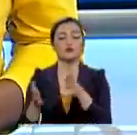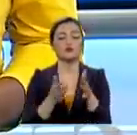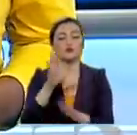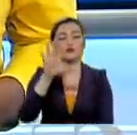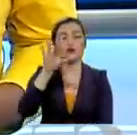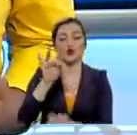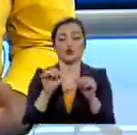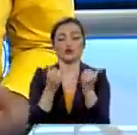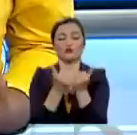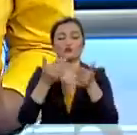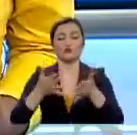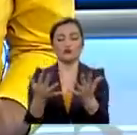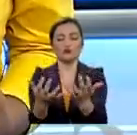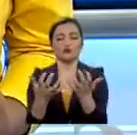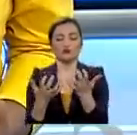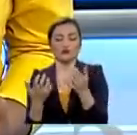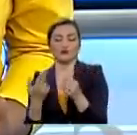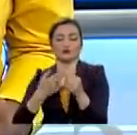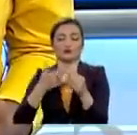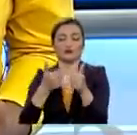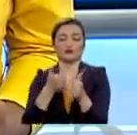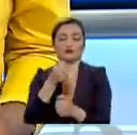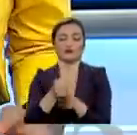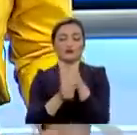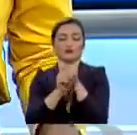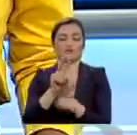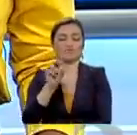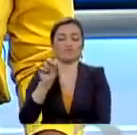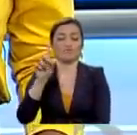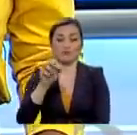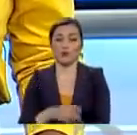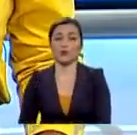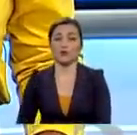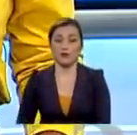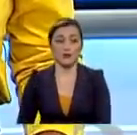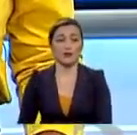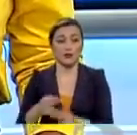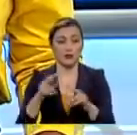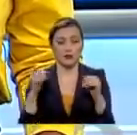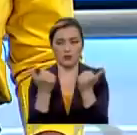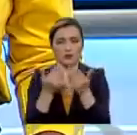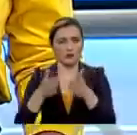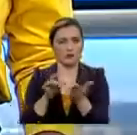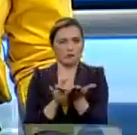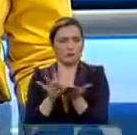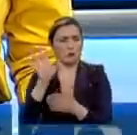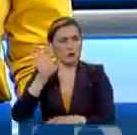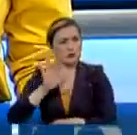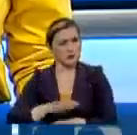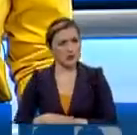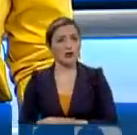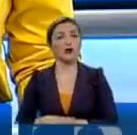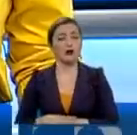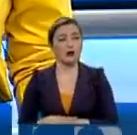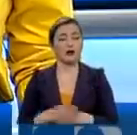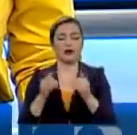38 legisladores buscarán regresar a la Asamblea en 2021. En la lista hay una ex legisladora que fue destituida en este periodo